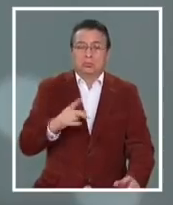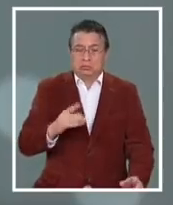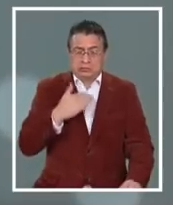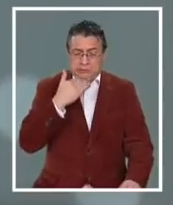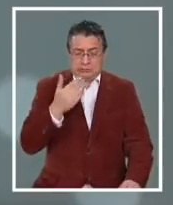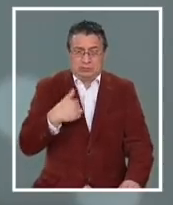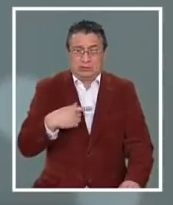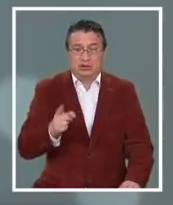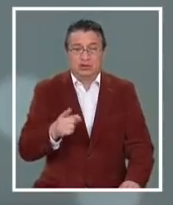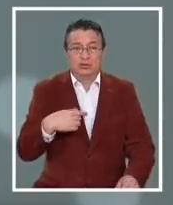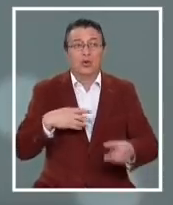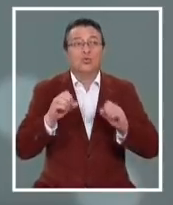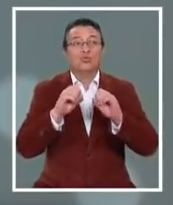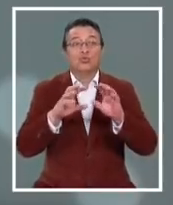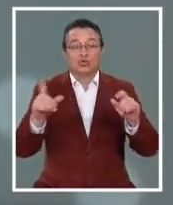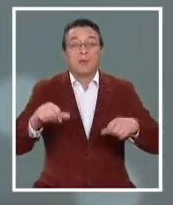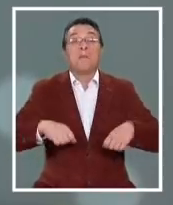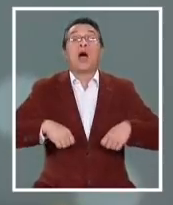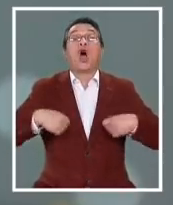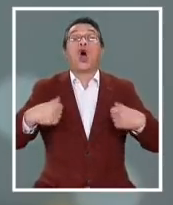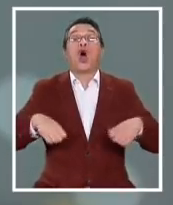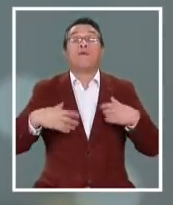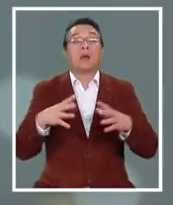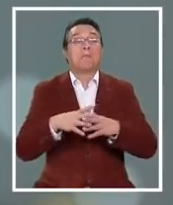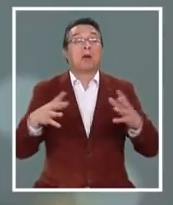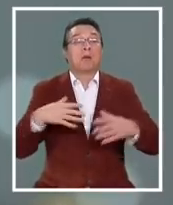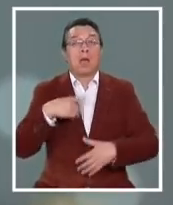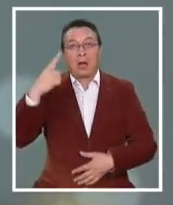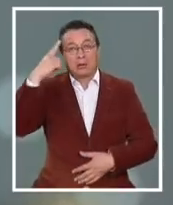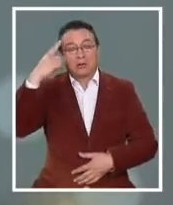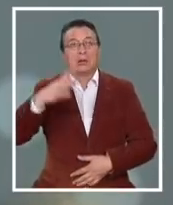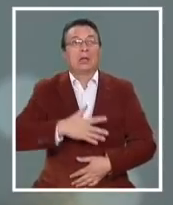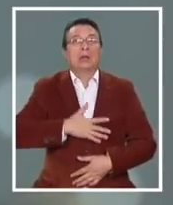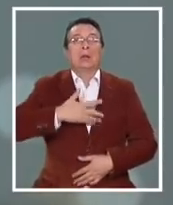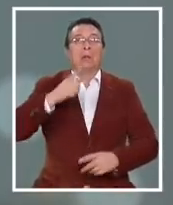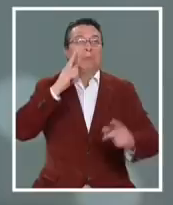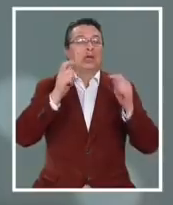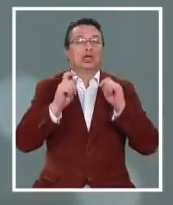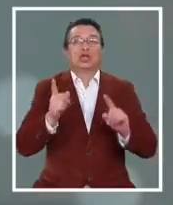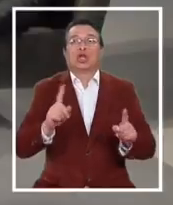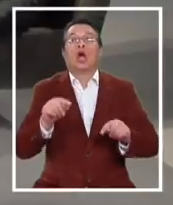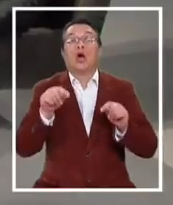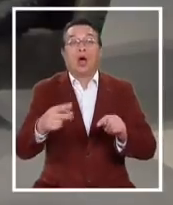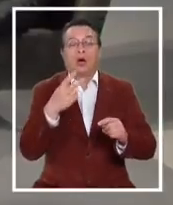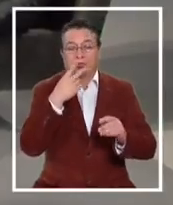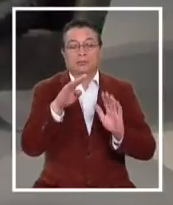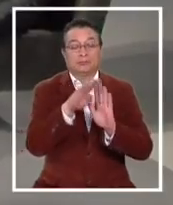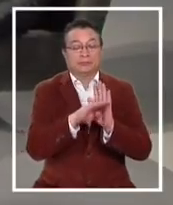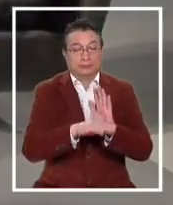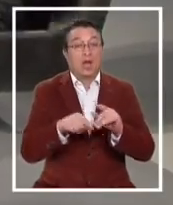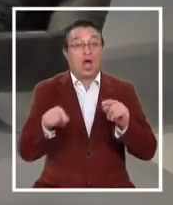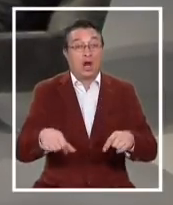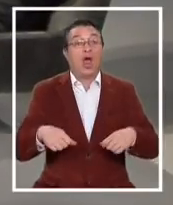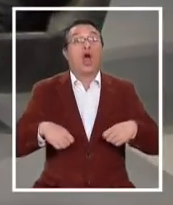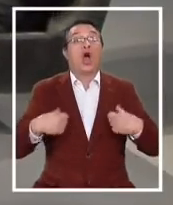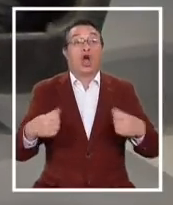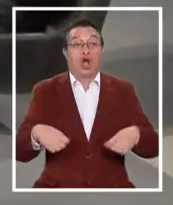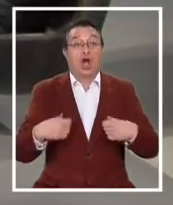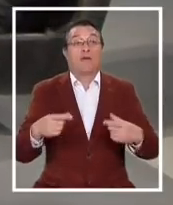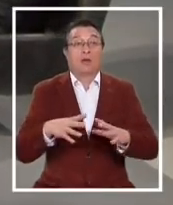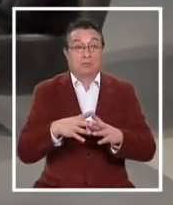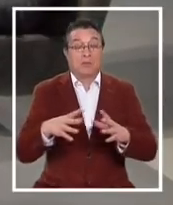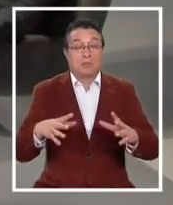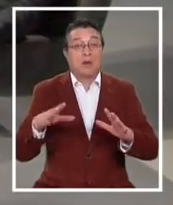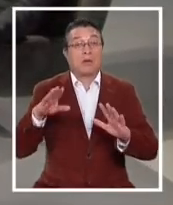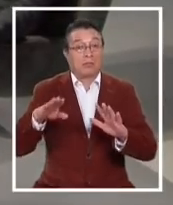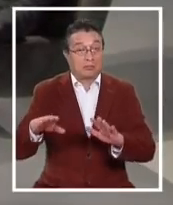pasar. Esto pasa mucho en las generaciones más jóvenes, que tienen percepción de riesgo más baja. Sería ahora que fueran mirando la estadística, porque los más jóvenes están pensando... Sí, pero uno dice,